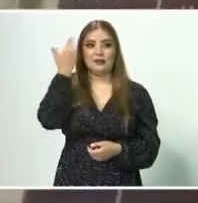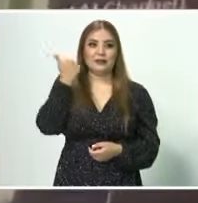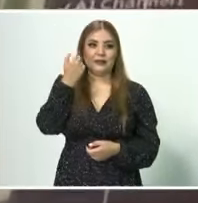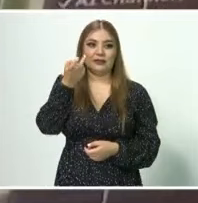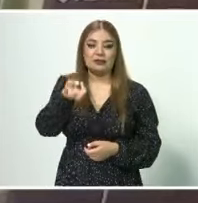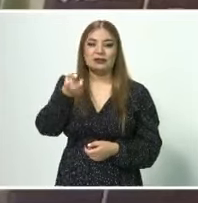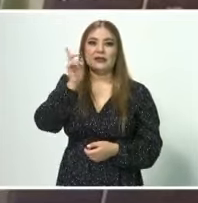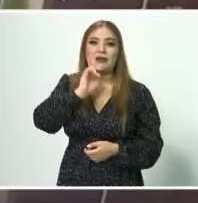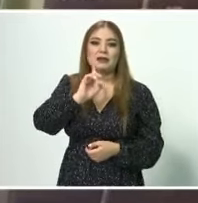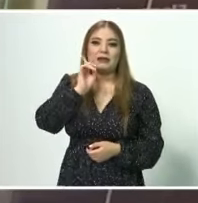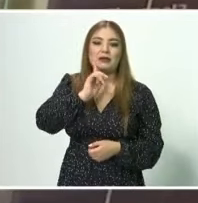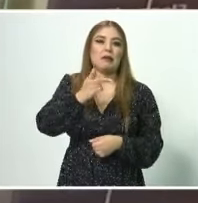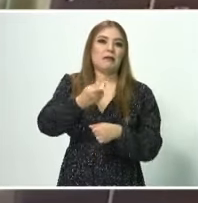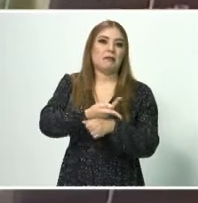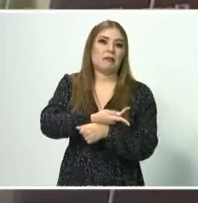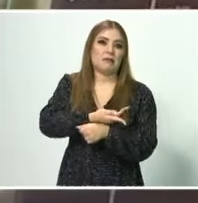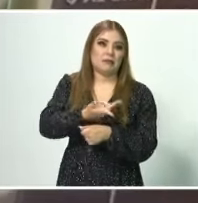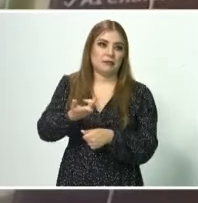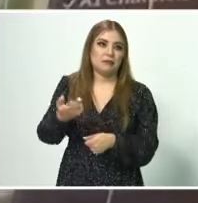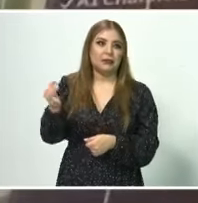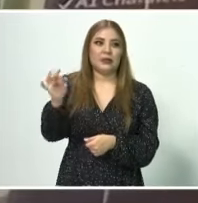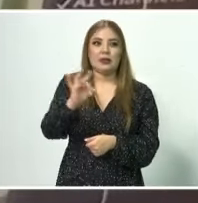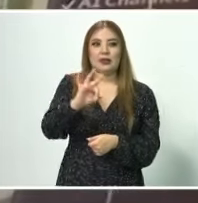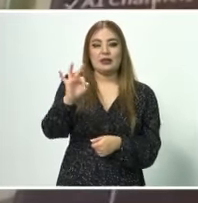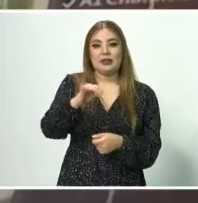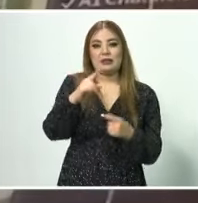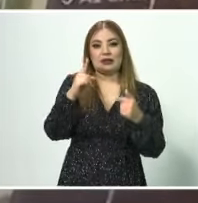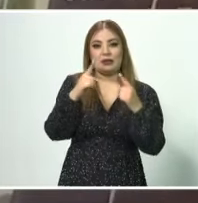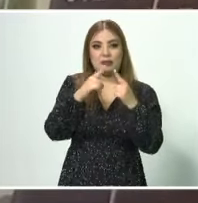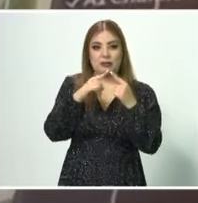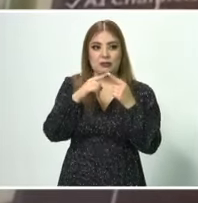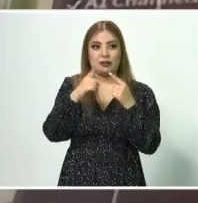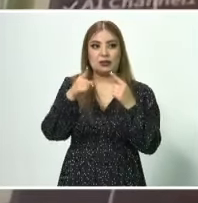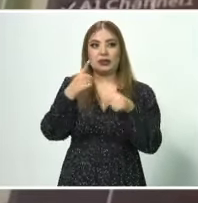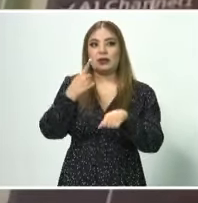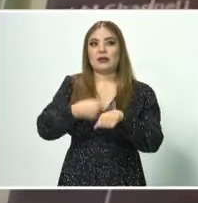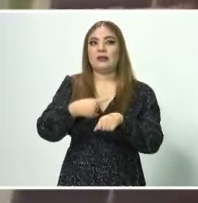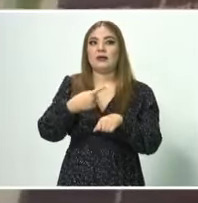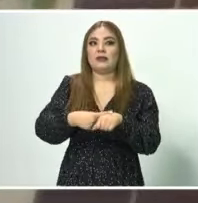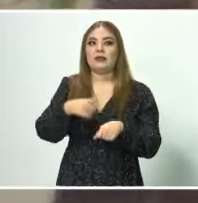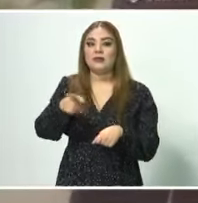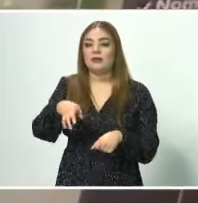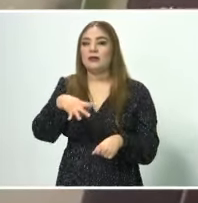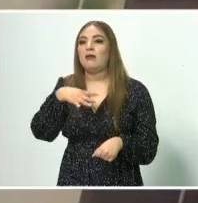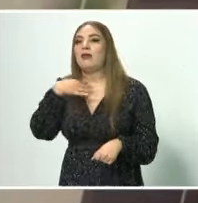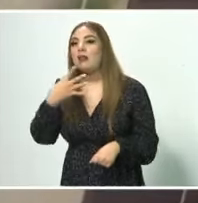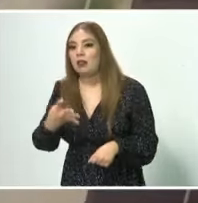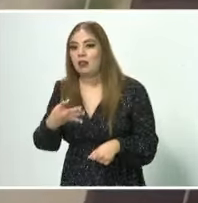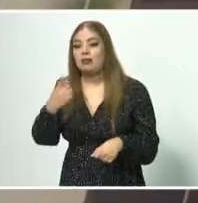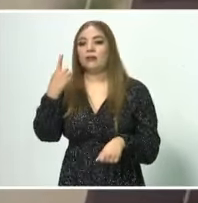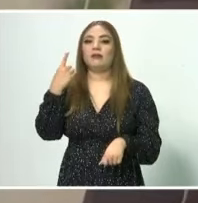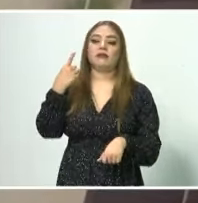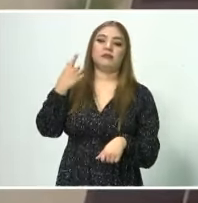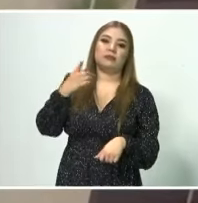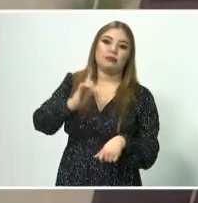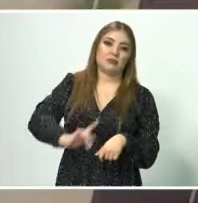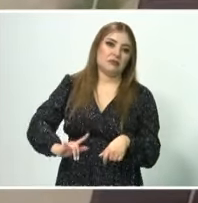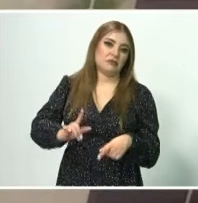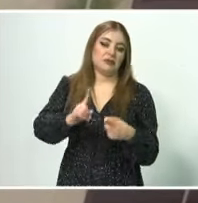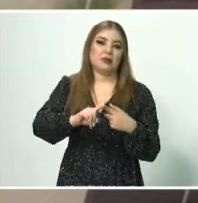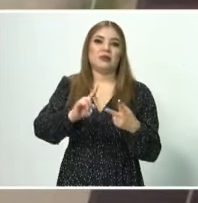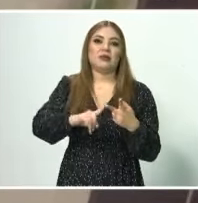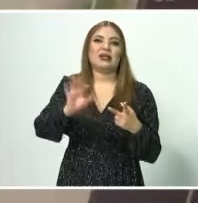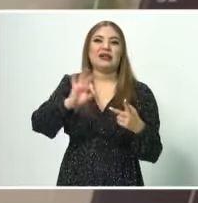la mujer les digo a lo mejor uno pudo haber estado enferma porque pues vomita hace del baño o sea a lo mejor algún malestar